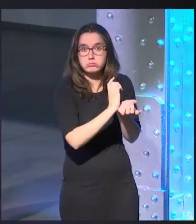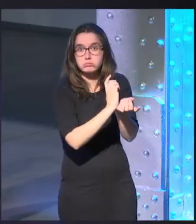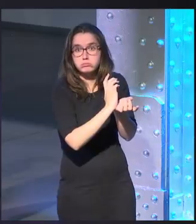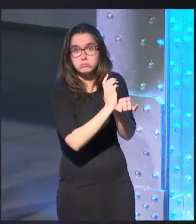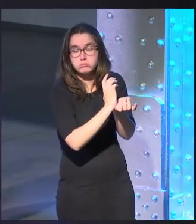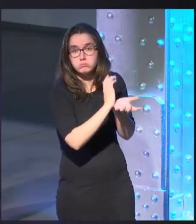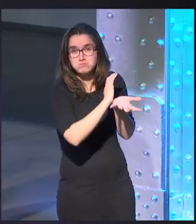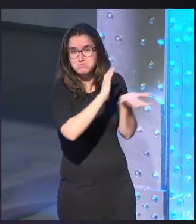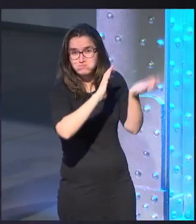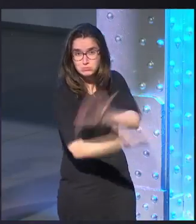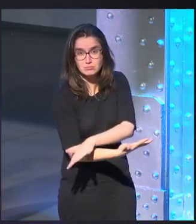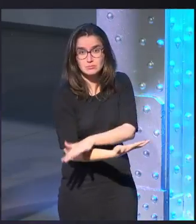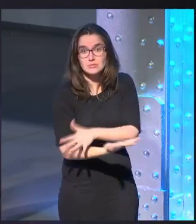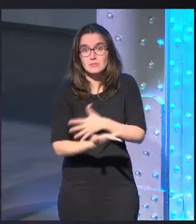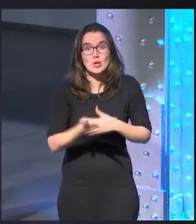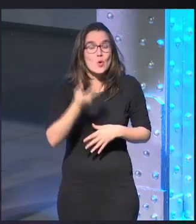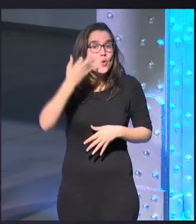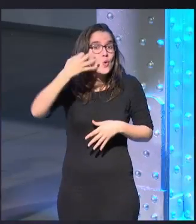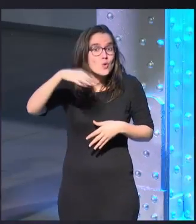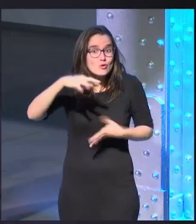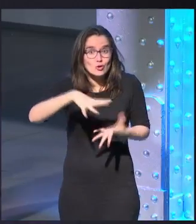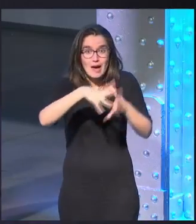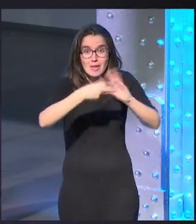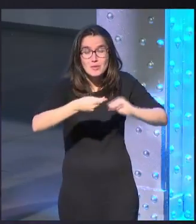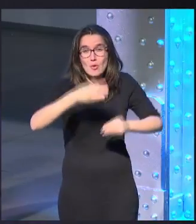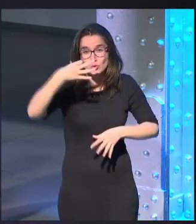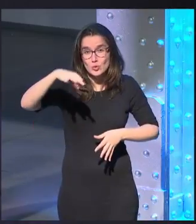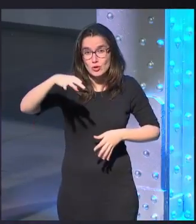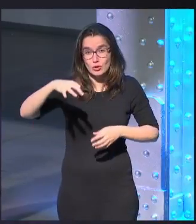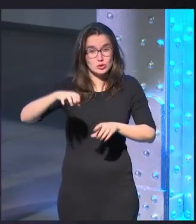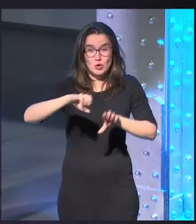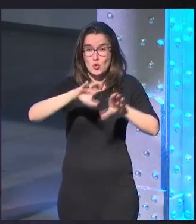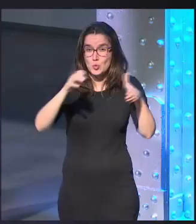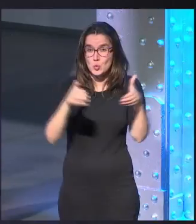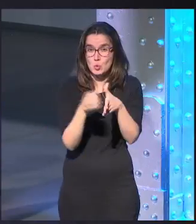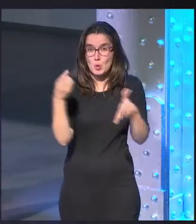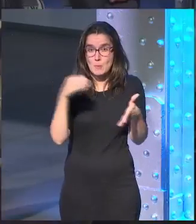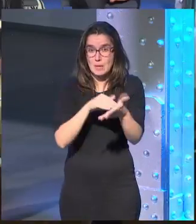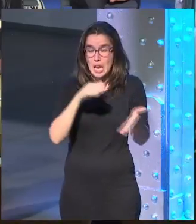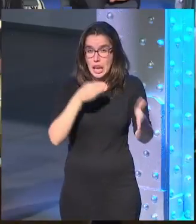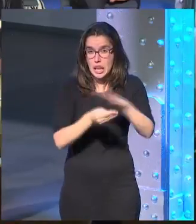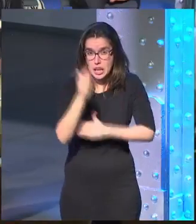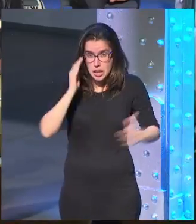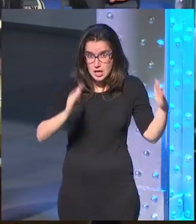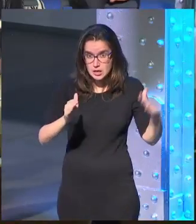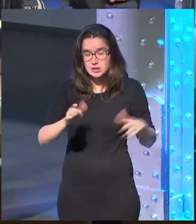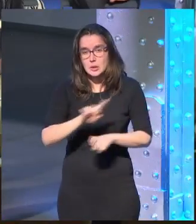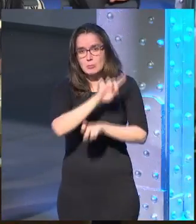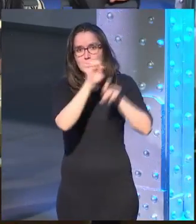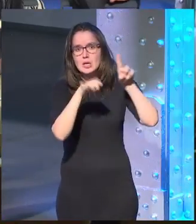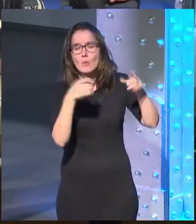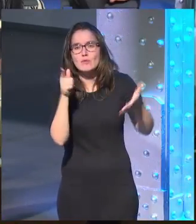velocidad vertiginosa y los únicos que están adaptados son los millennials. Uy, vuelvo a